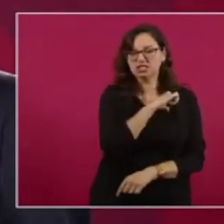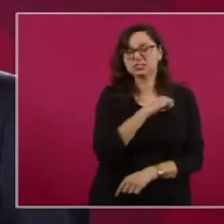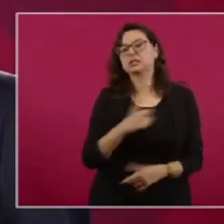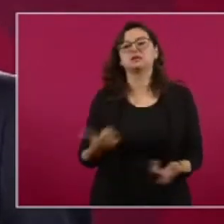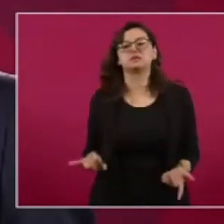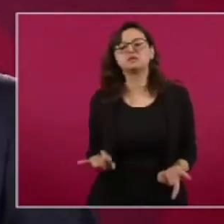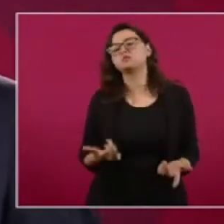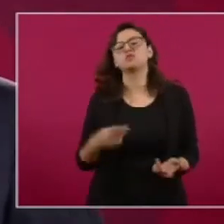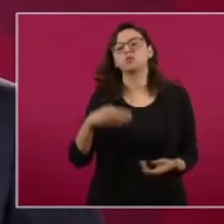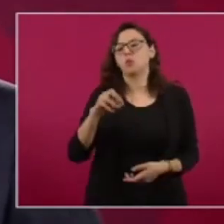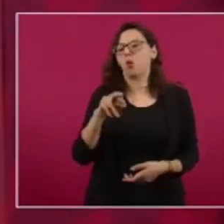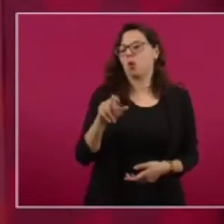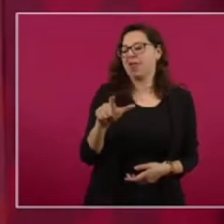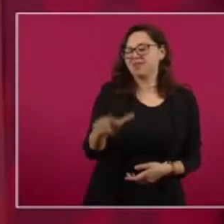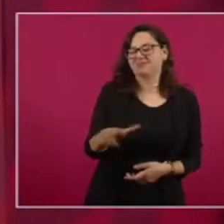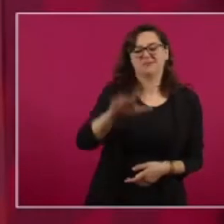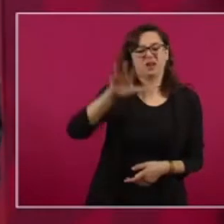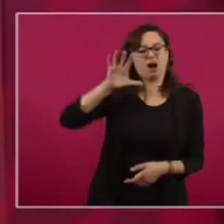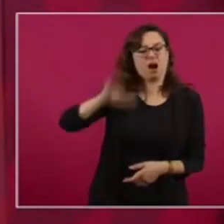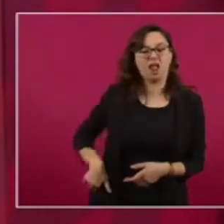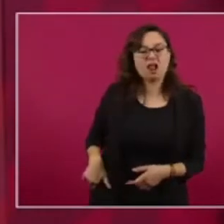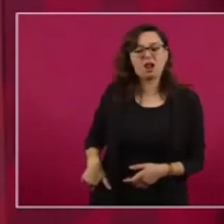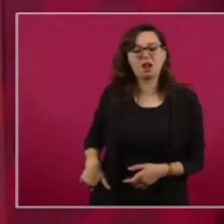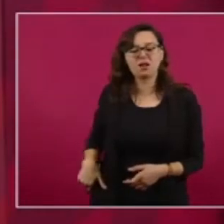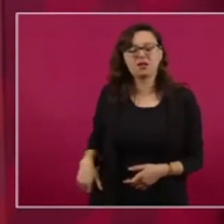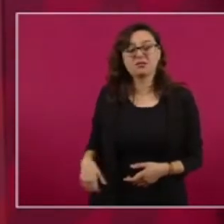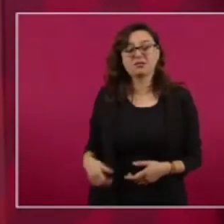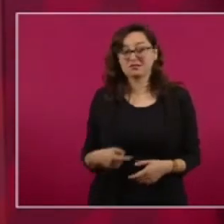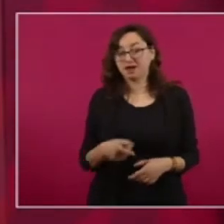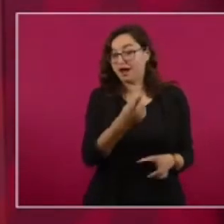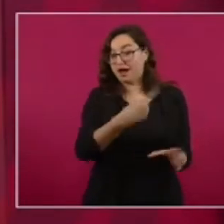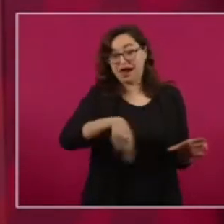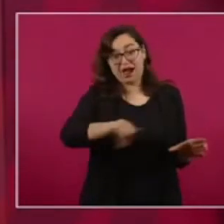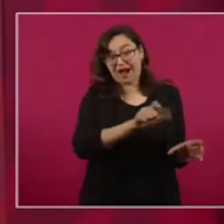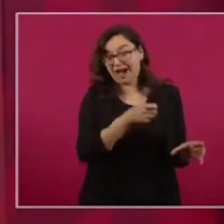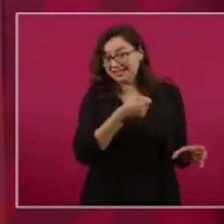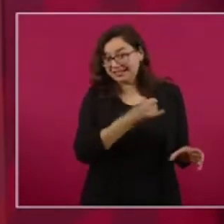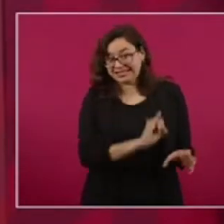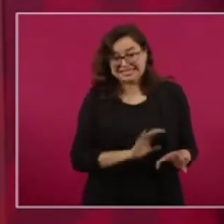de ninguna índole. Por eso crearon